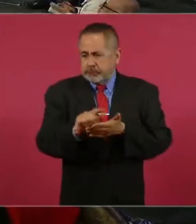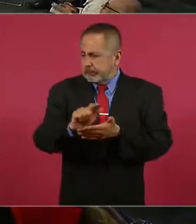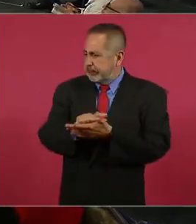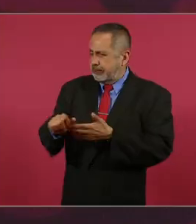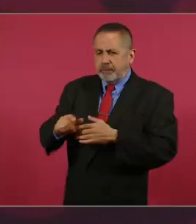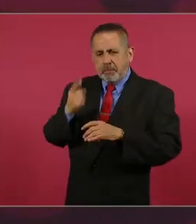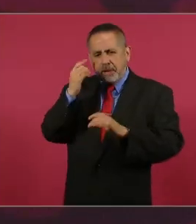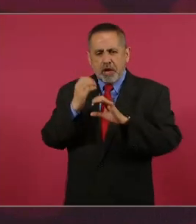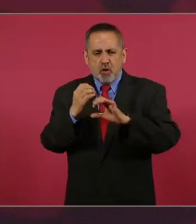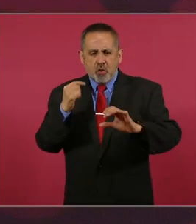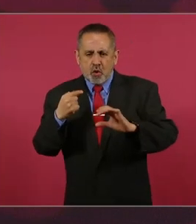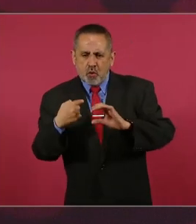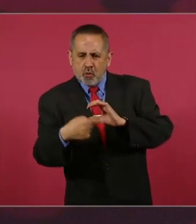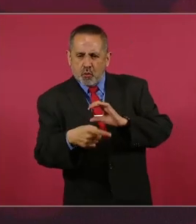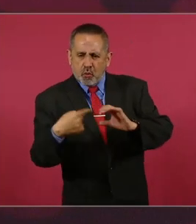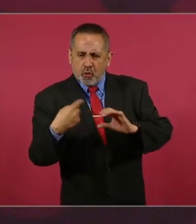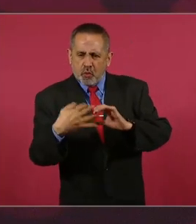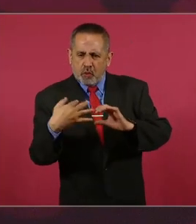Ciudad de México